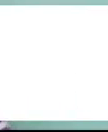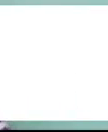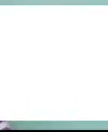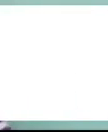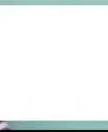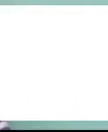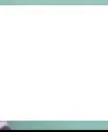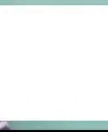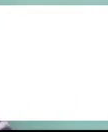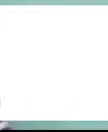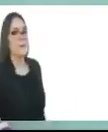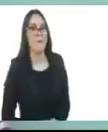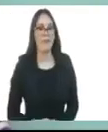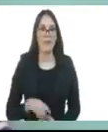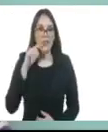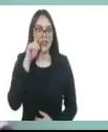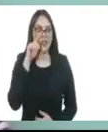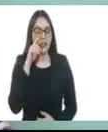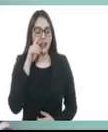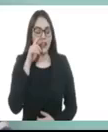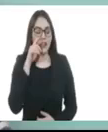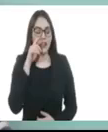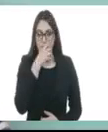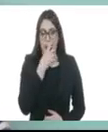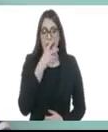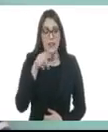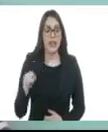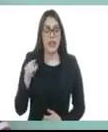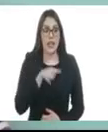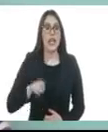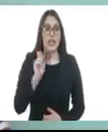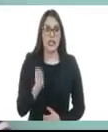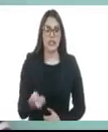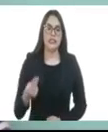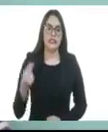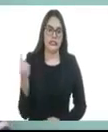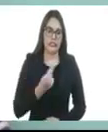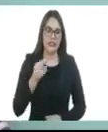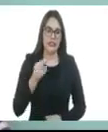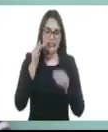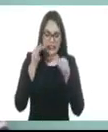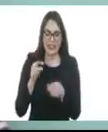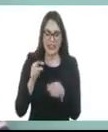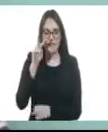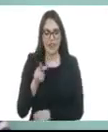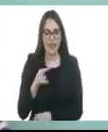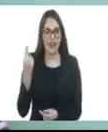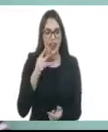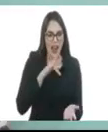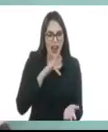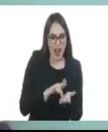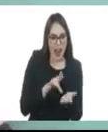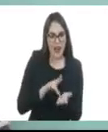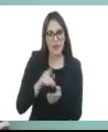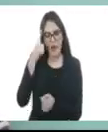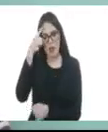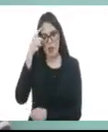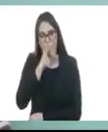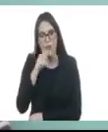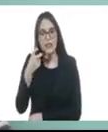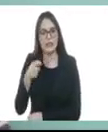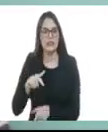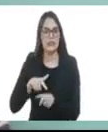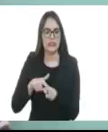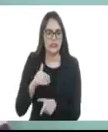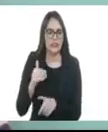momento, lo que necesitan es un apoyo real para continuar con ese proyecto. Y aquí sobre este punto, pues le quiero dar la palabra a